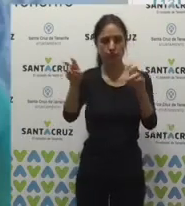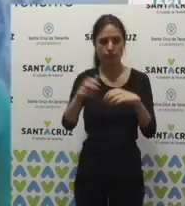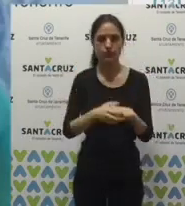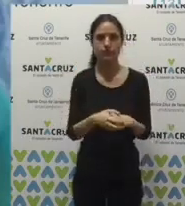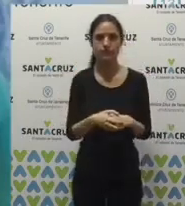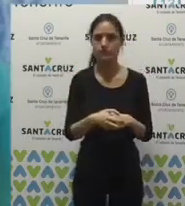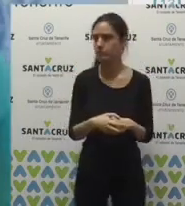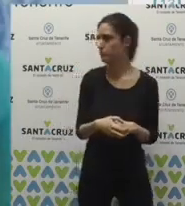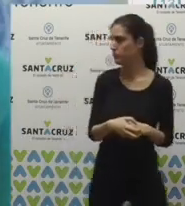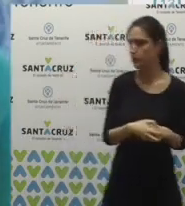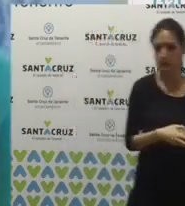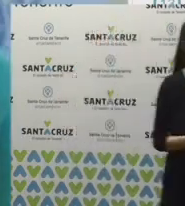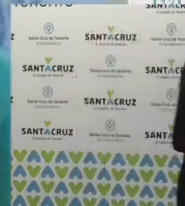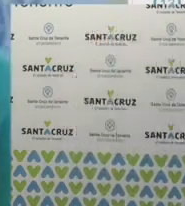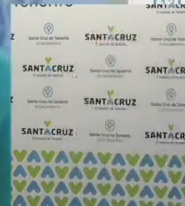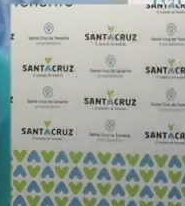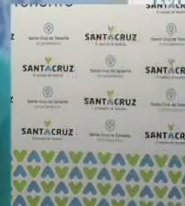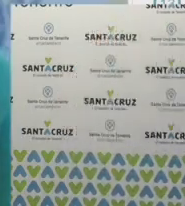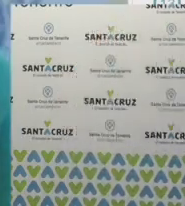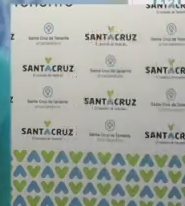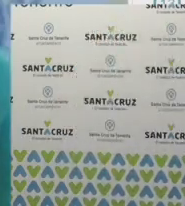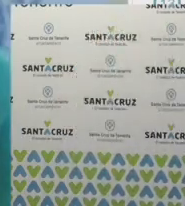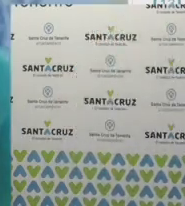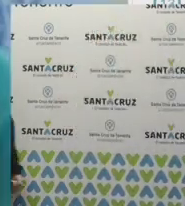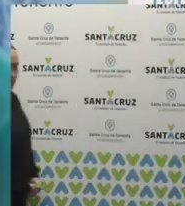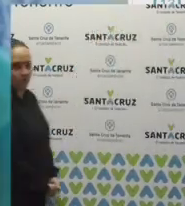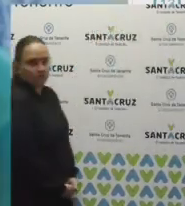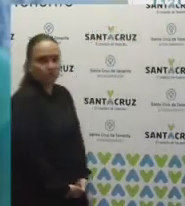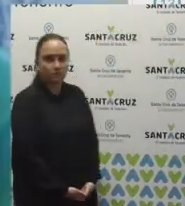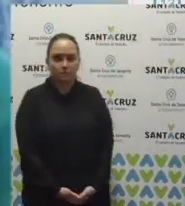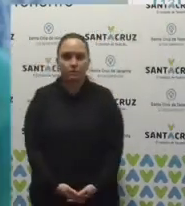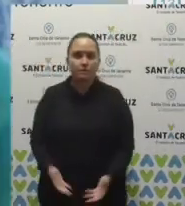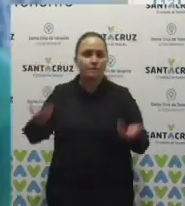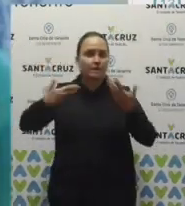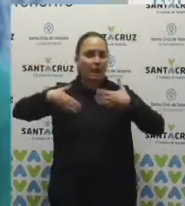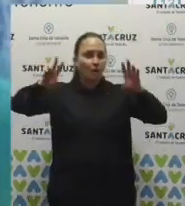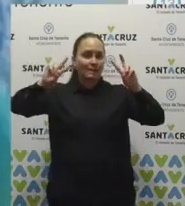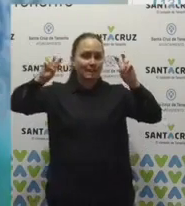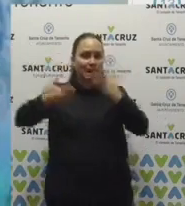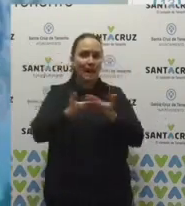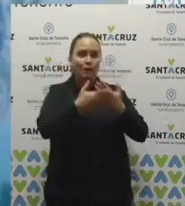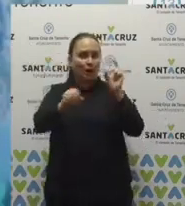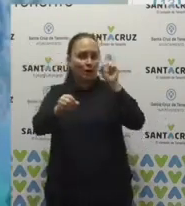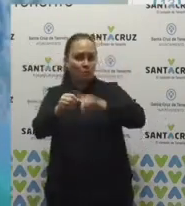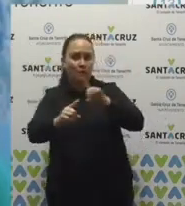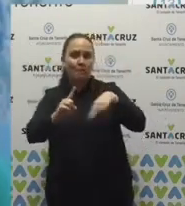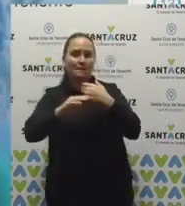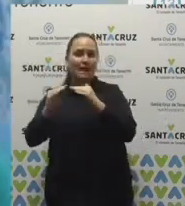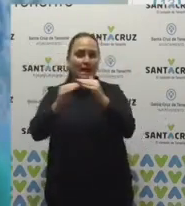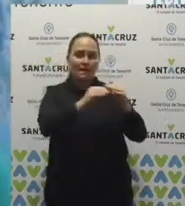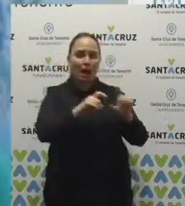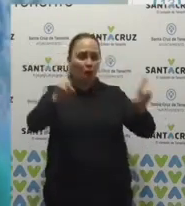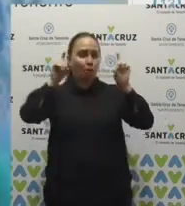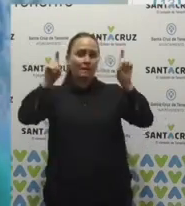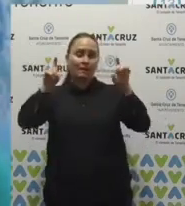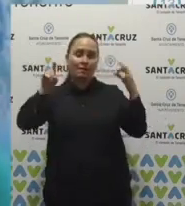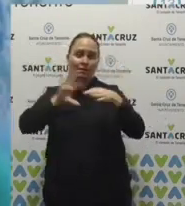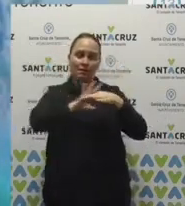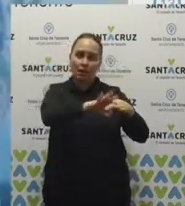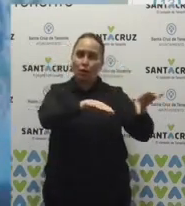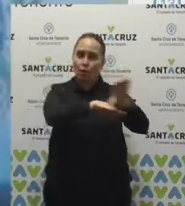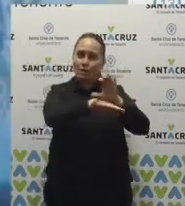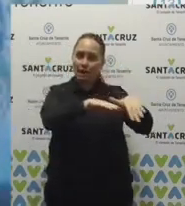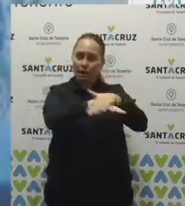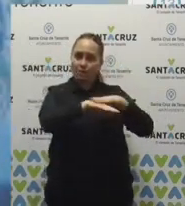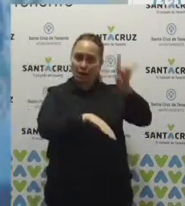aunque las competencias de escolarización y de equidad educativa yacen en manos de la consejería de educación del gobierno de canarias